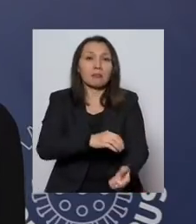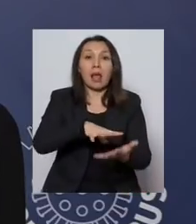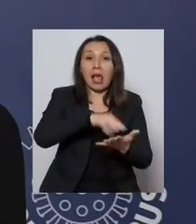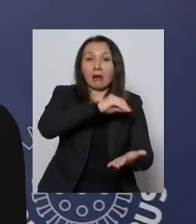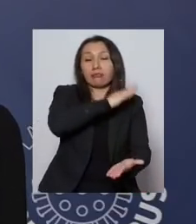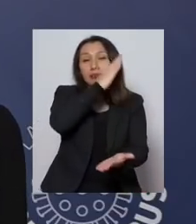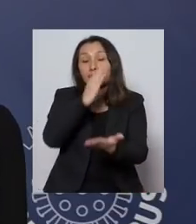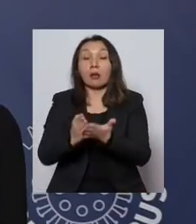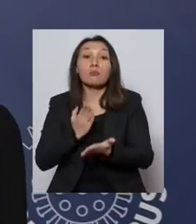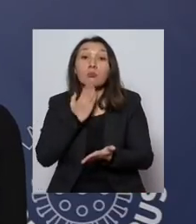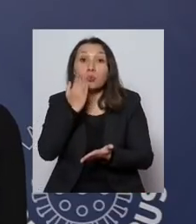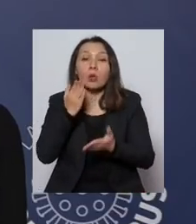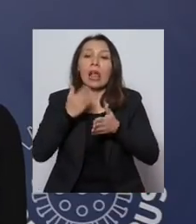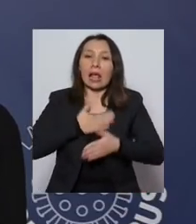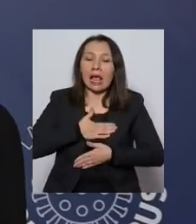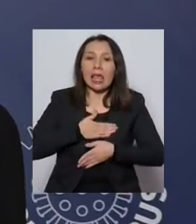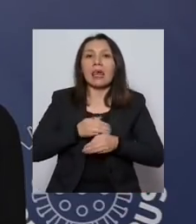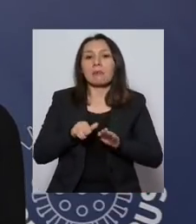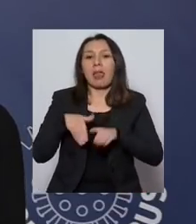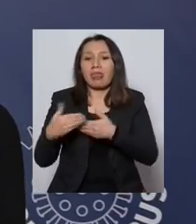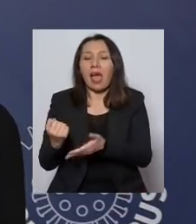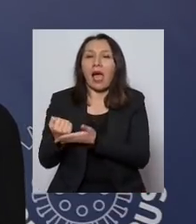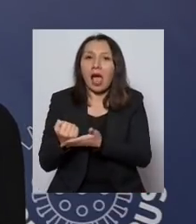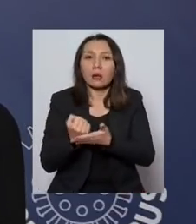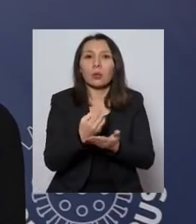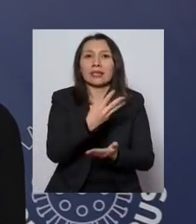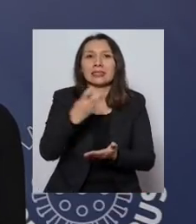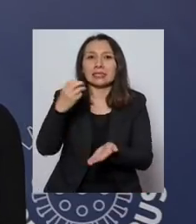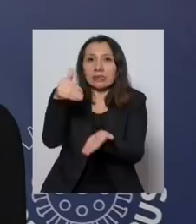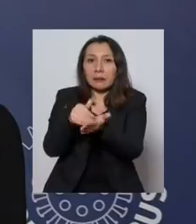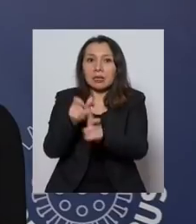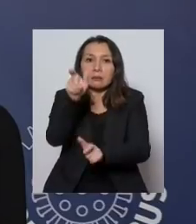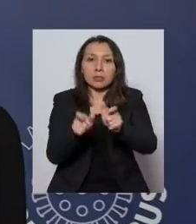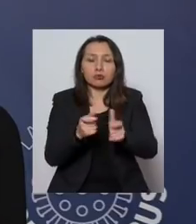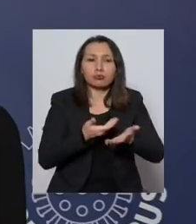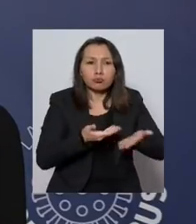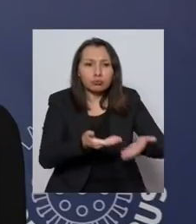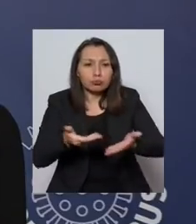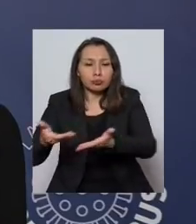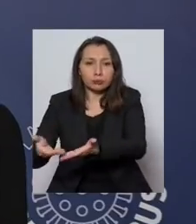y queremos lograr, ¿cierto?, extender esta ayuda a 300.000 personas.